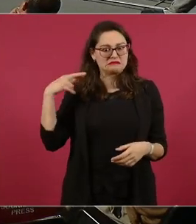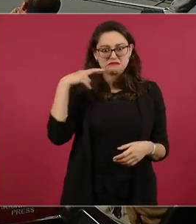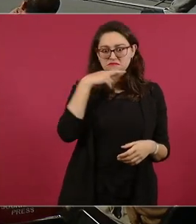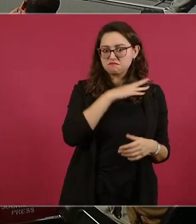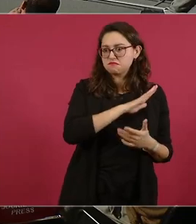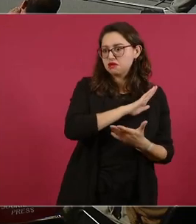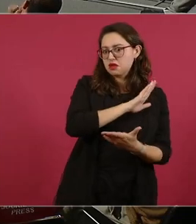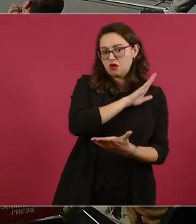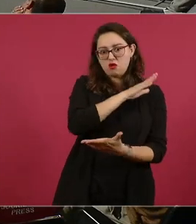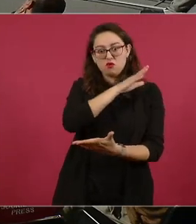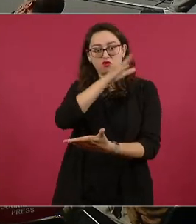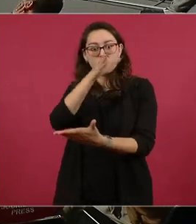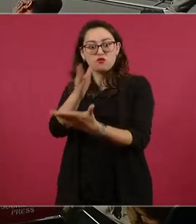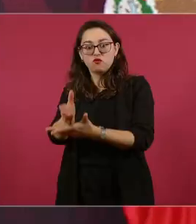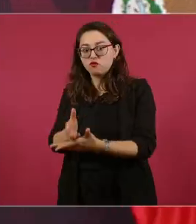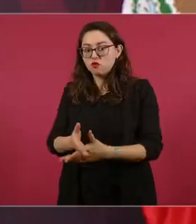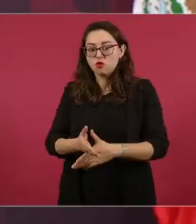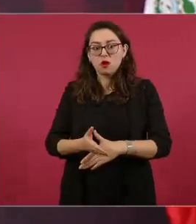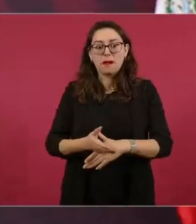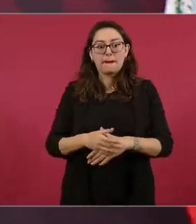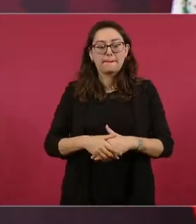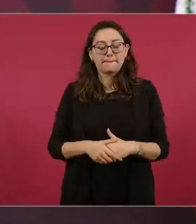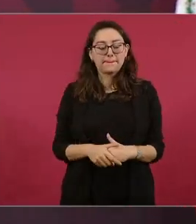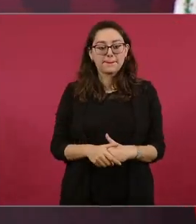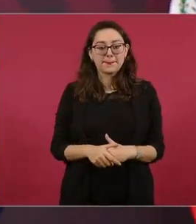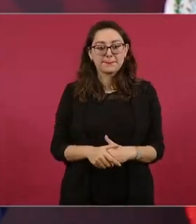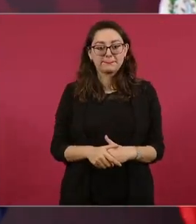inmediatamente, ¿no? Un candidato.